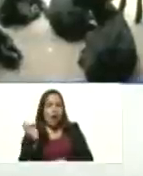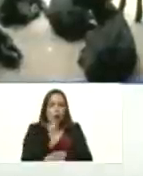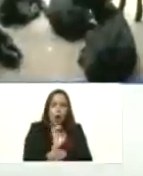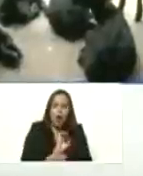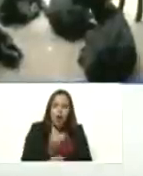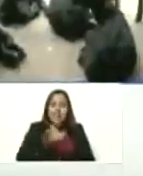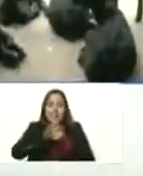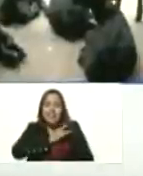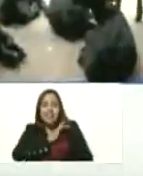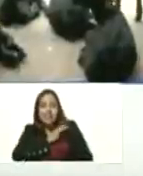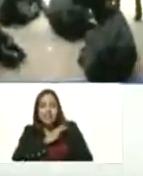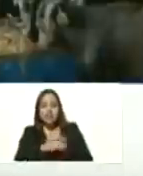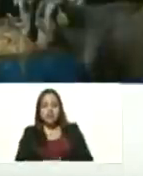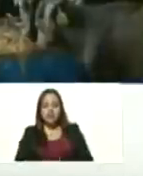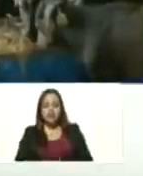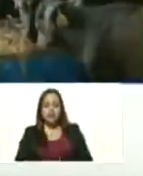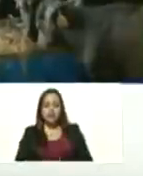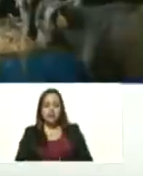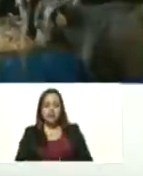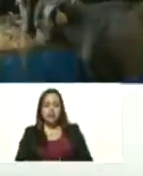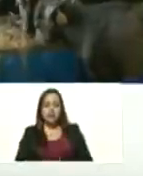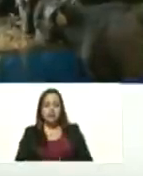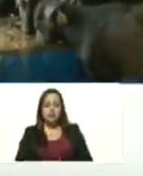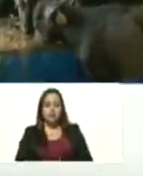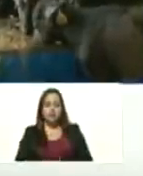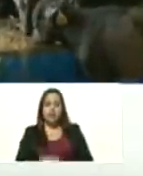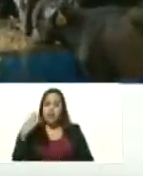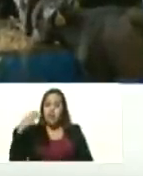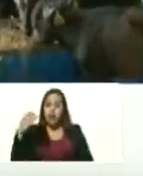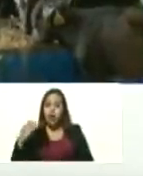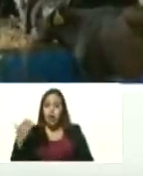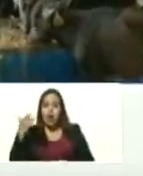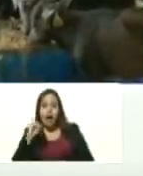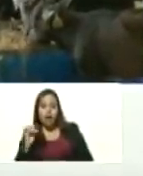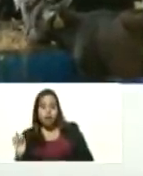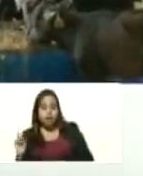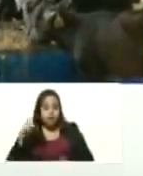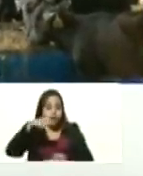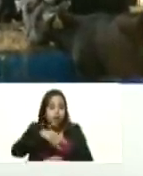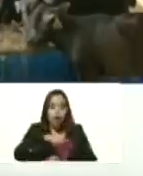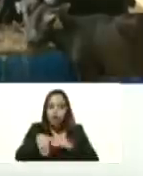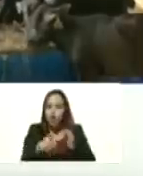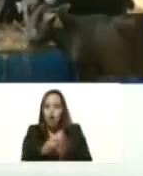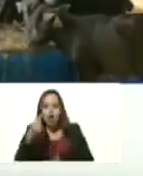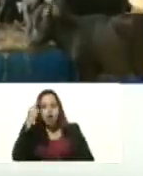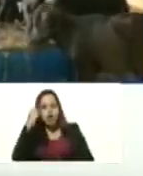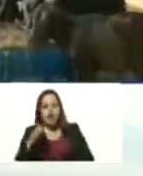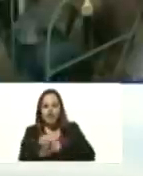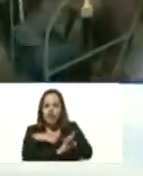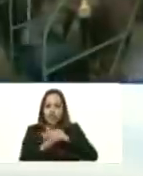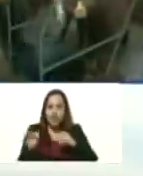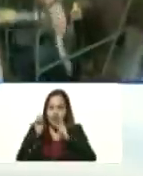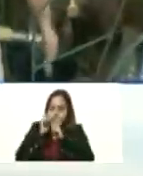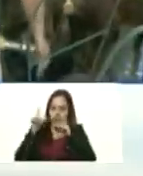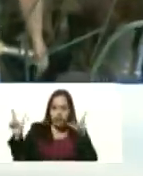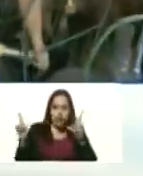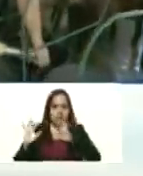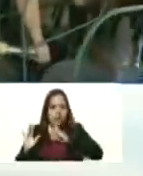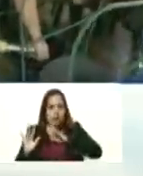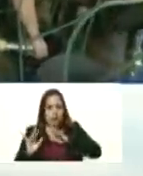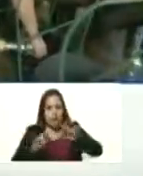de chile y de colombia están regresando todos los días hay una frontera es impresionante